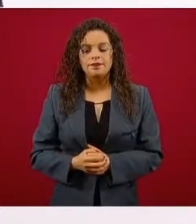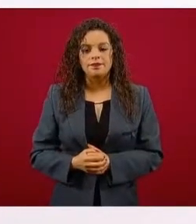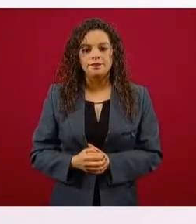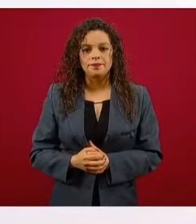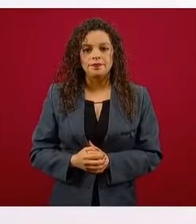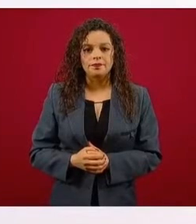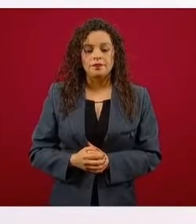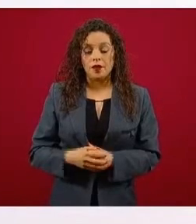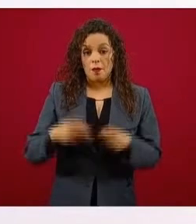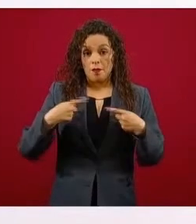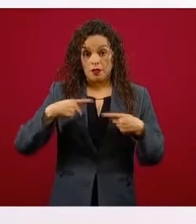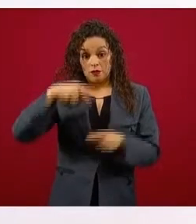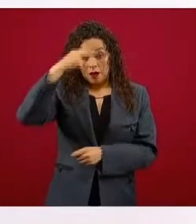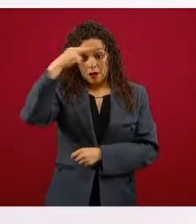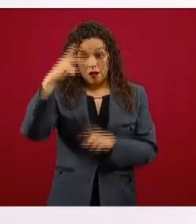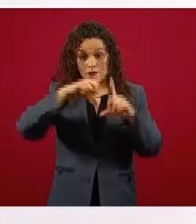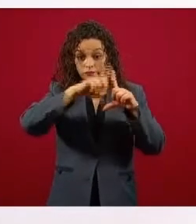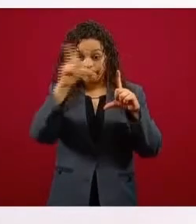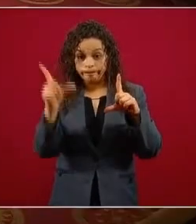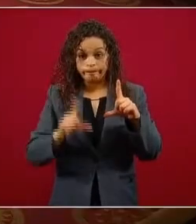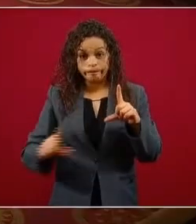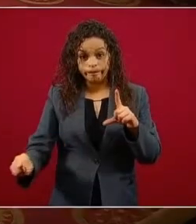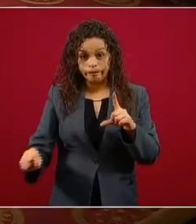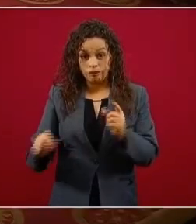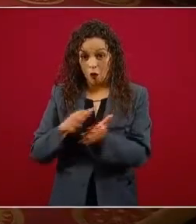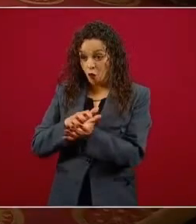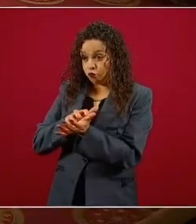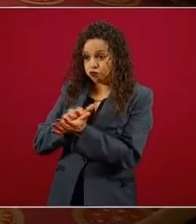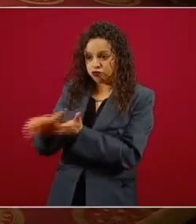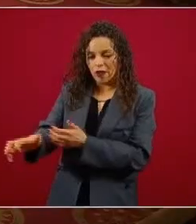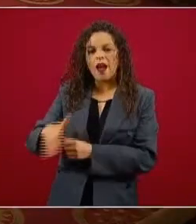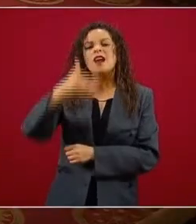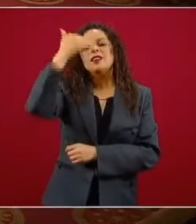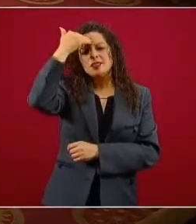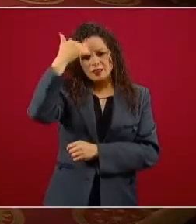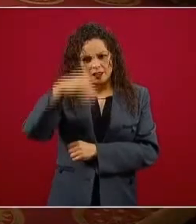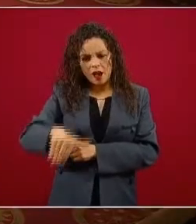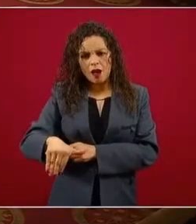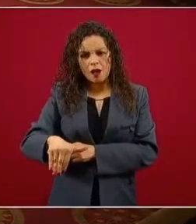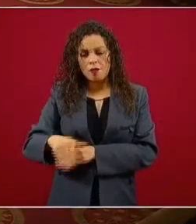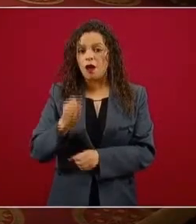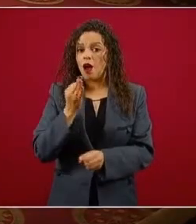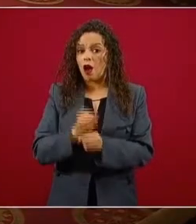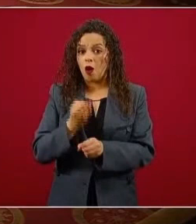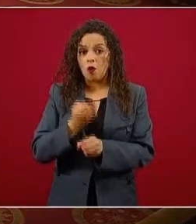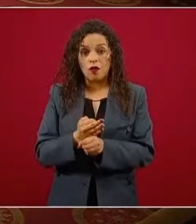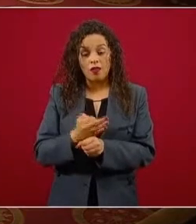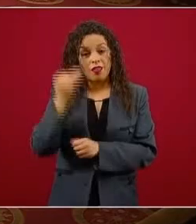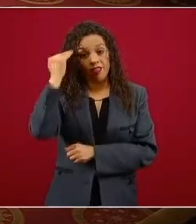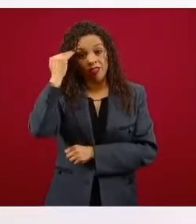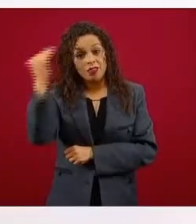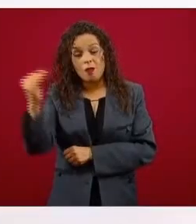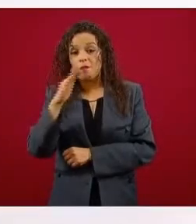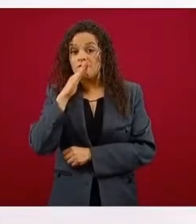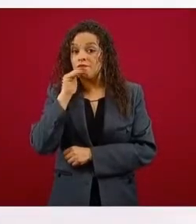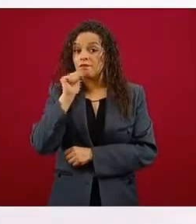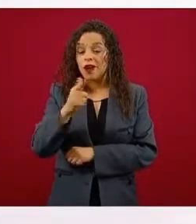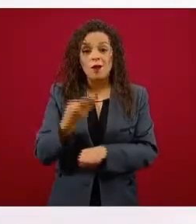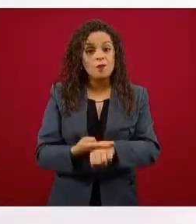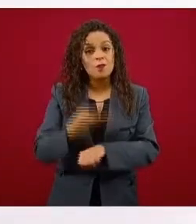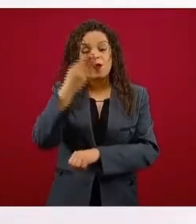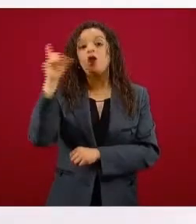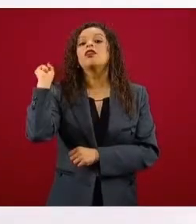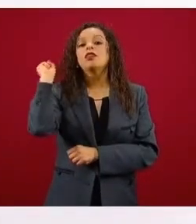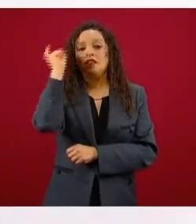mexicanos están conscientes de que estamos enfrentando momentos difíciles,